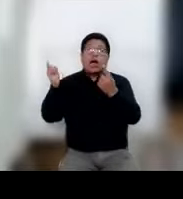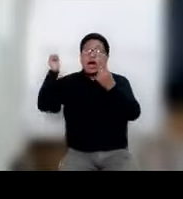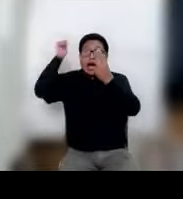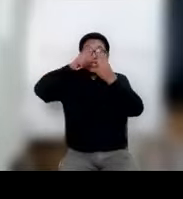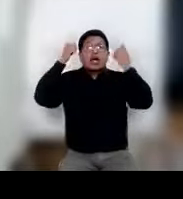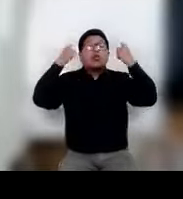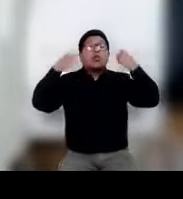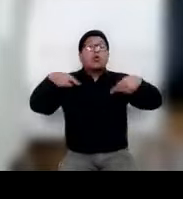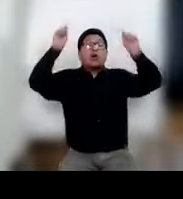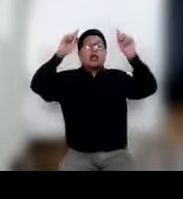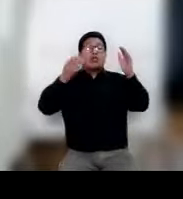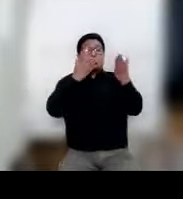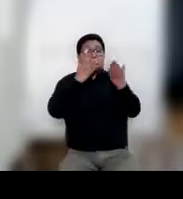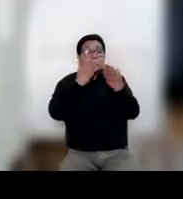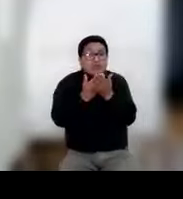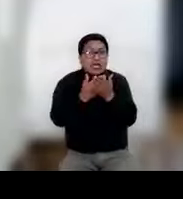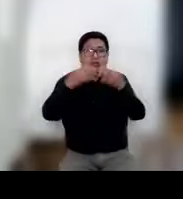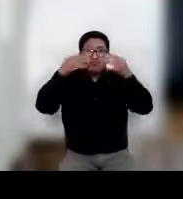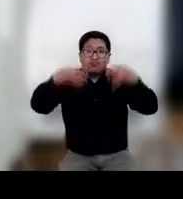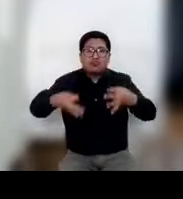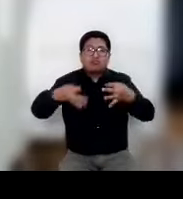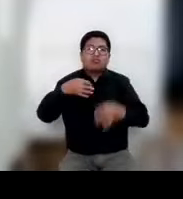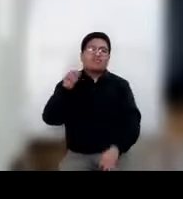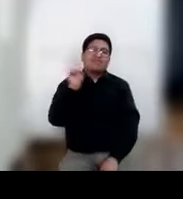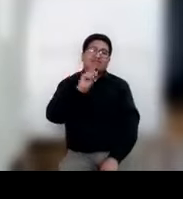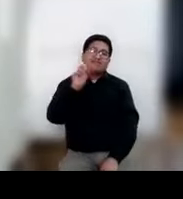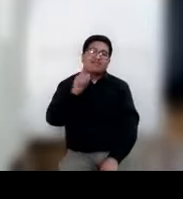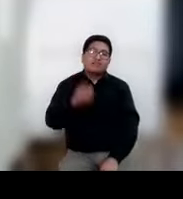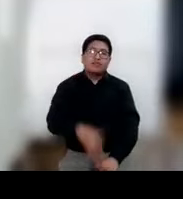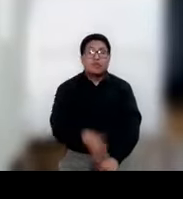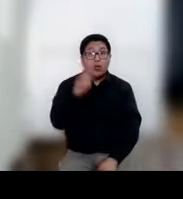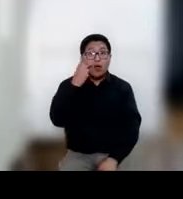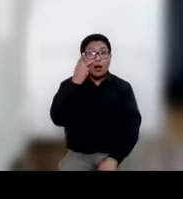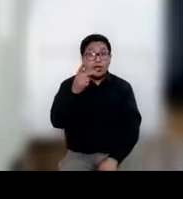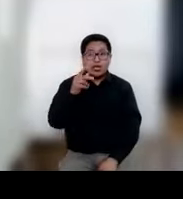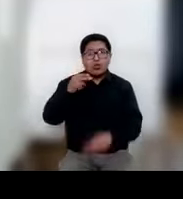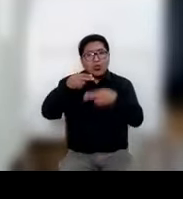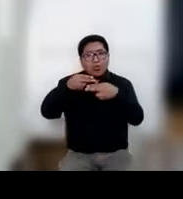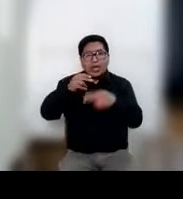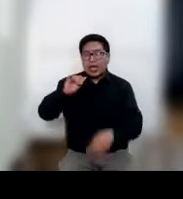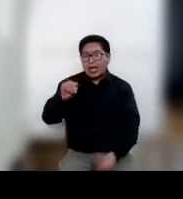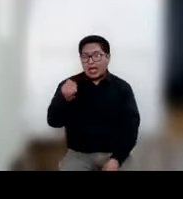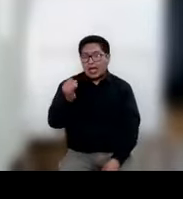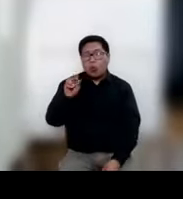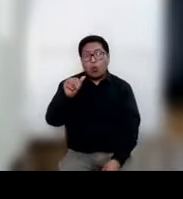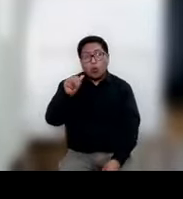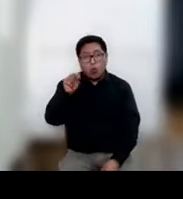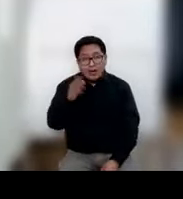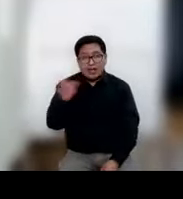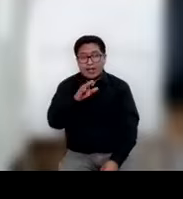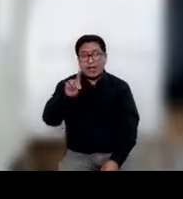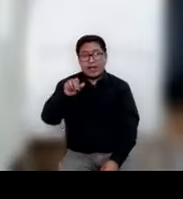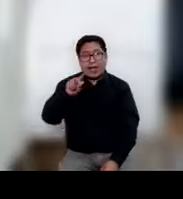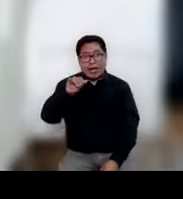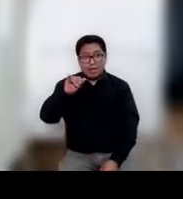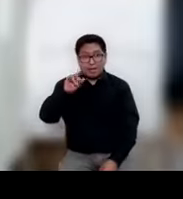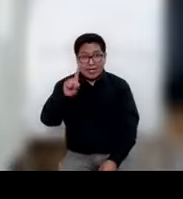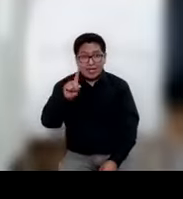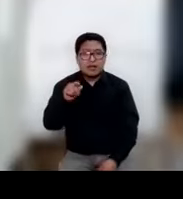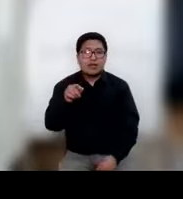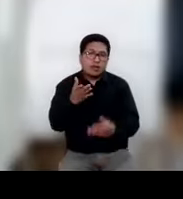formarnos totalmente pero lo cierto es como han visto a juan david que es un ex nats está